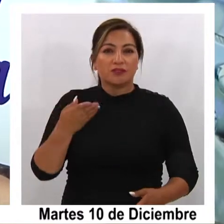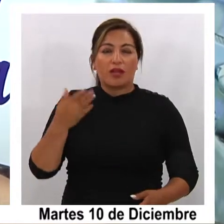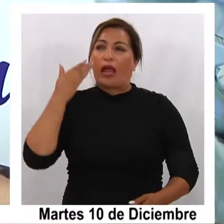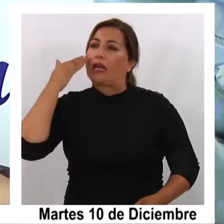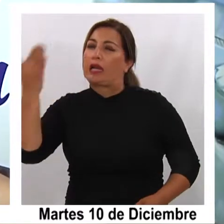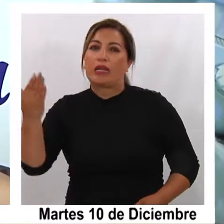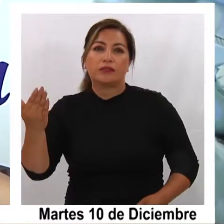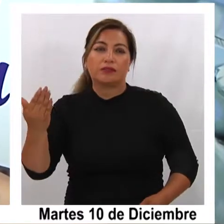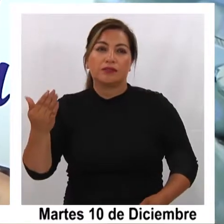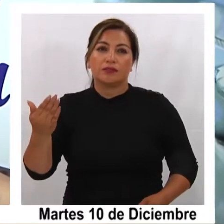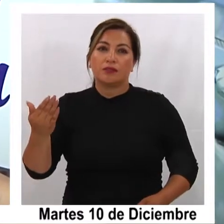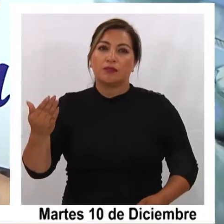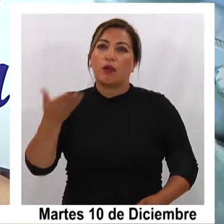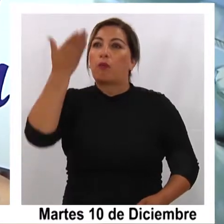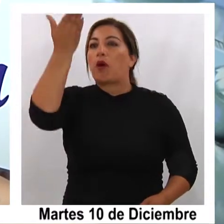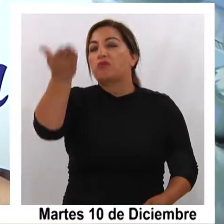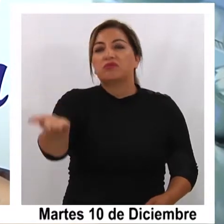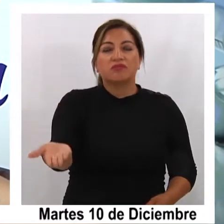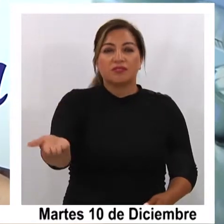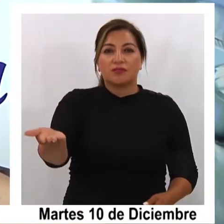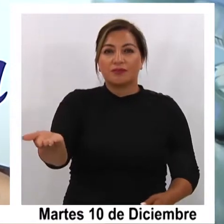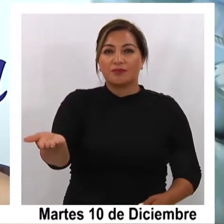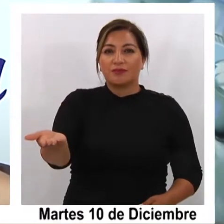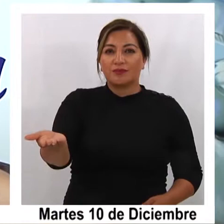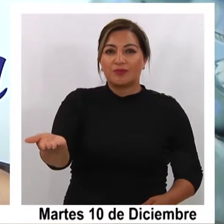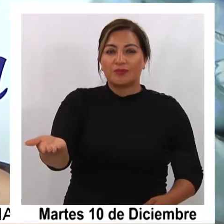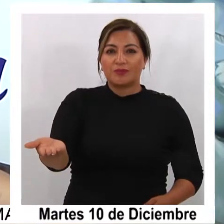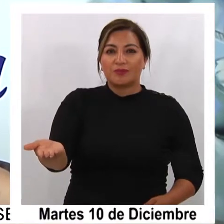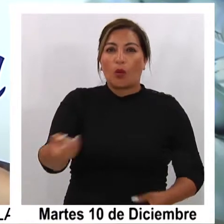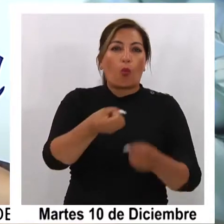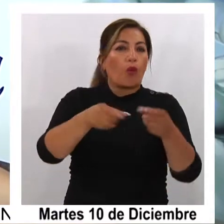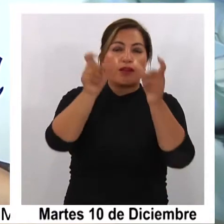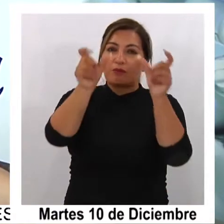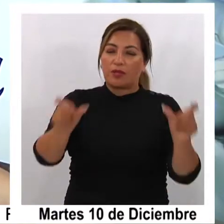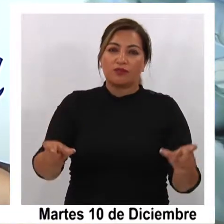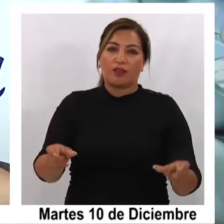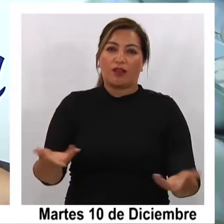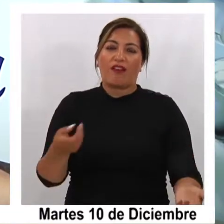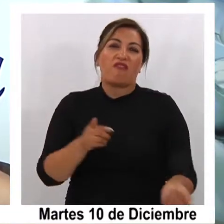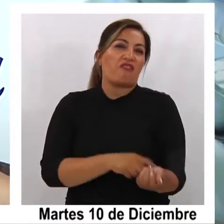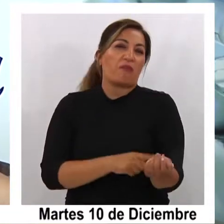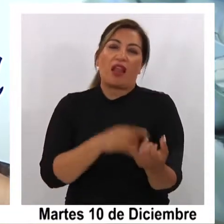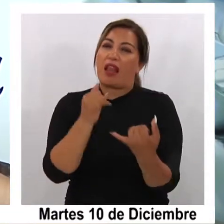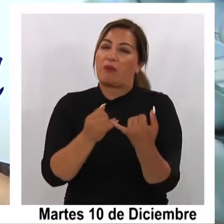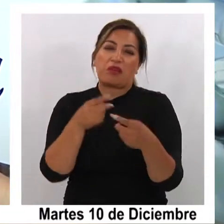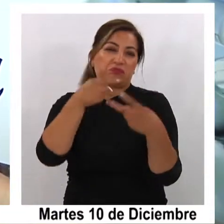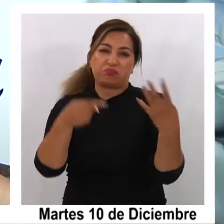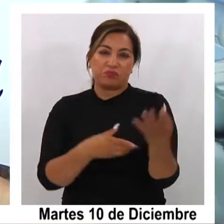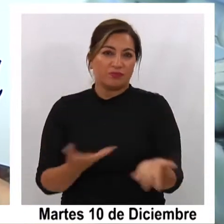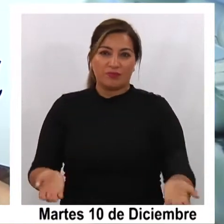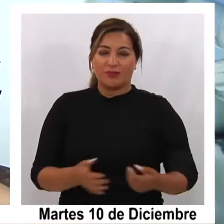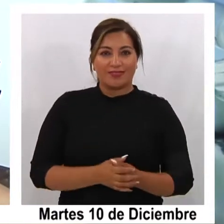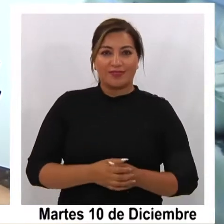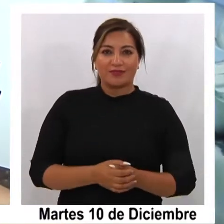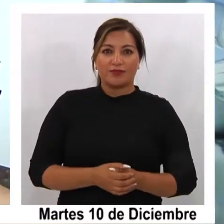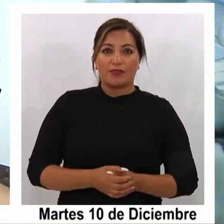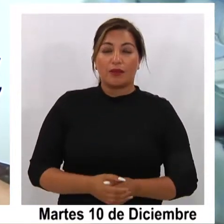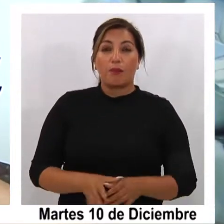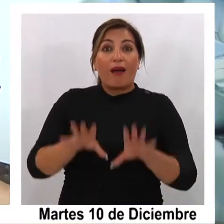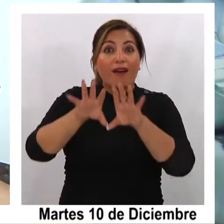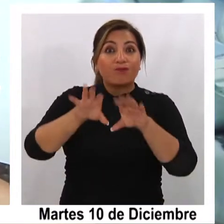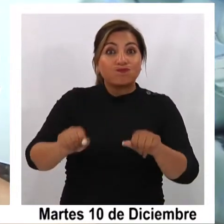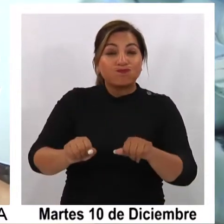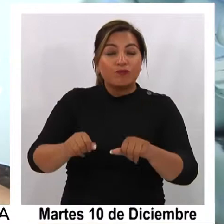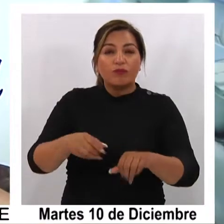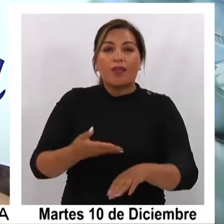al paquete y usted puede considerar regalárselo la gift card para usted mismo o para cualquier persona de su interés, familiar,